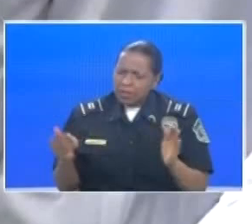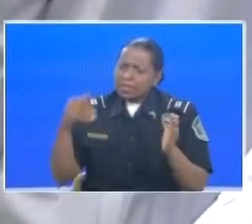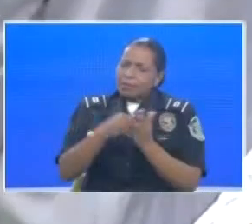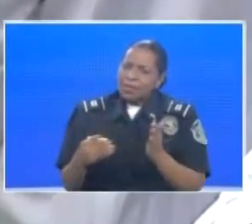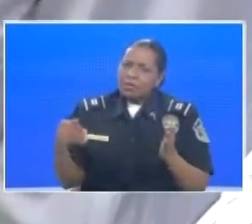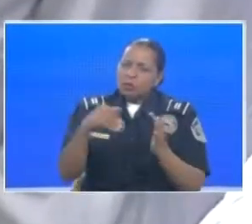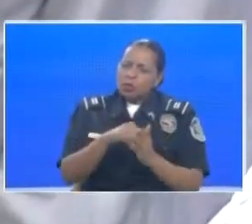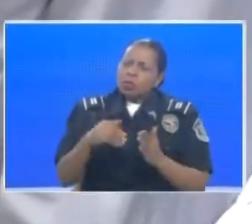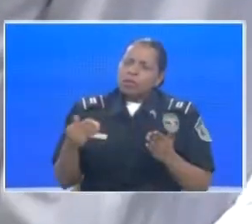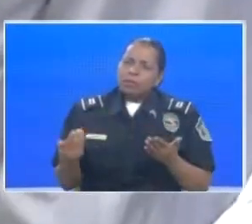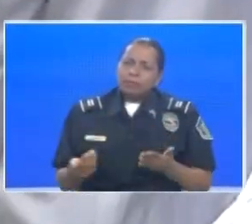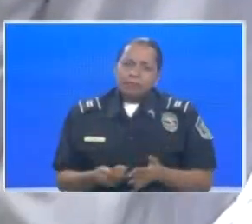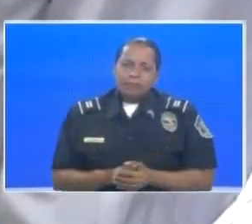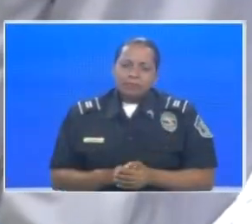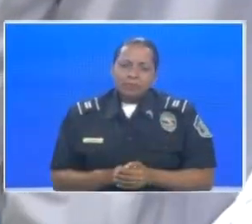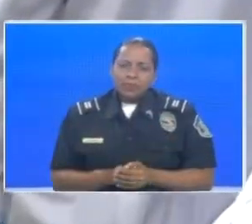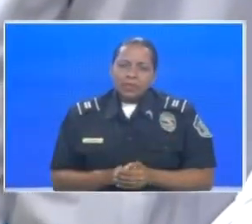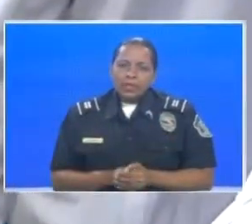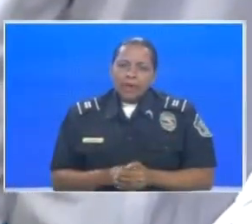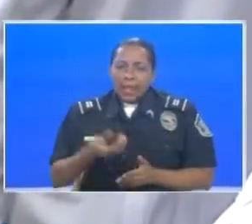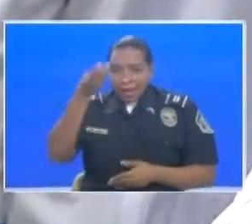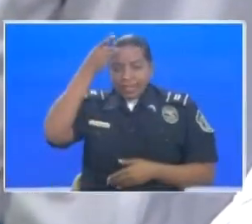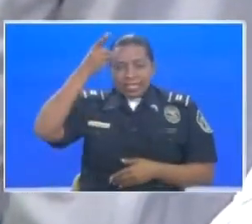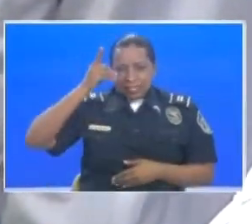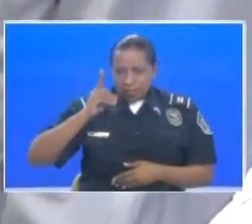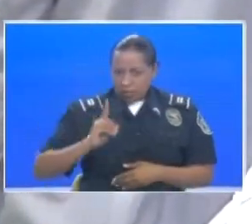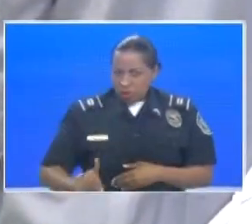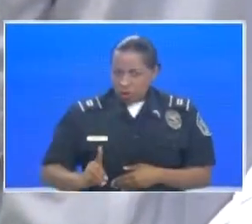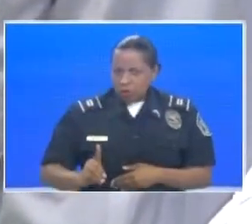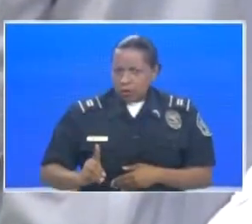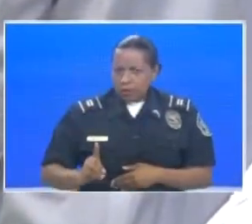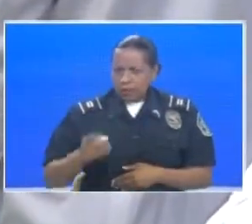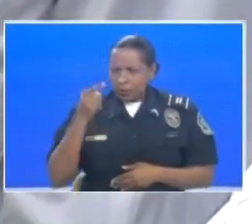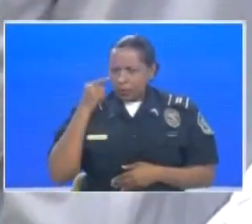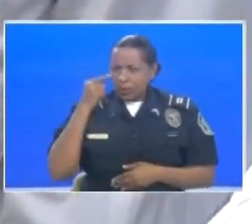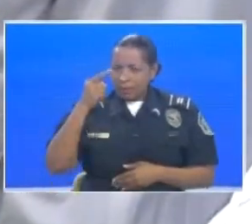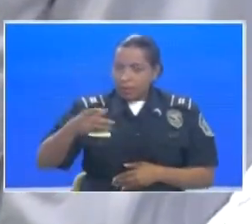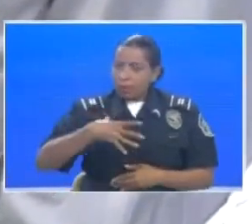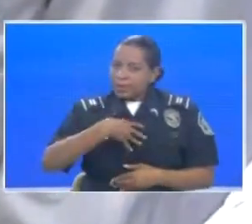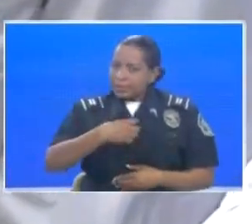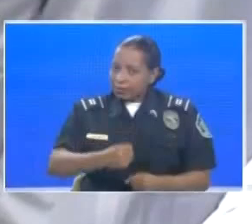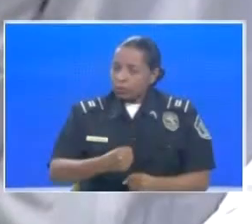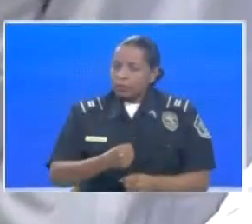nuevo, las decisiones desde el punto de vista de salud